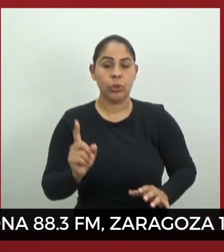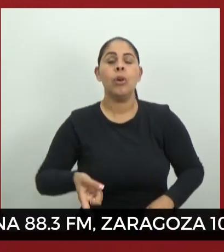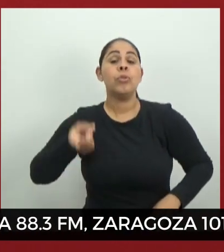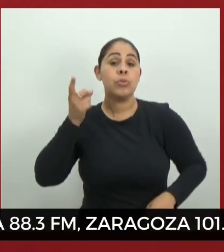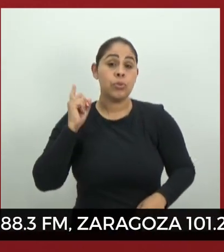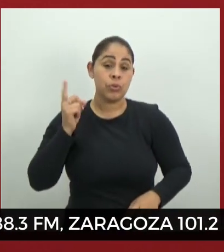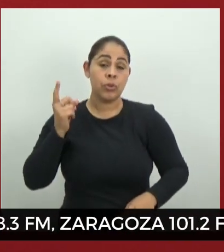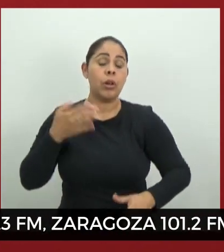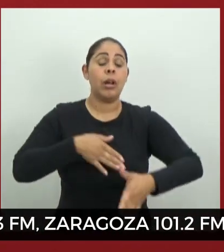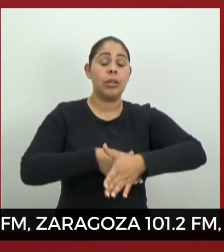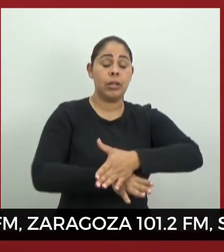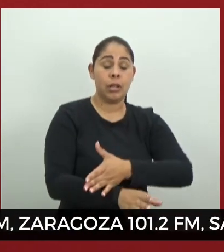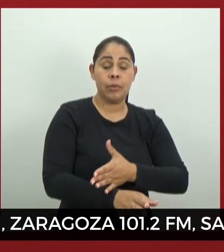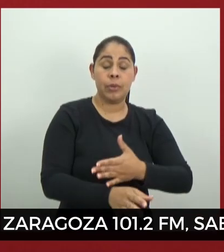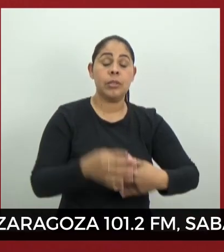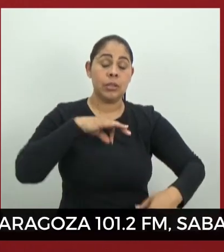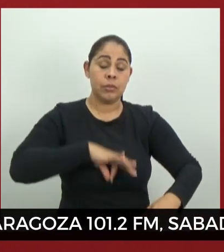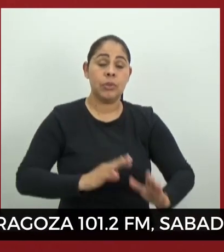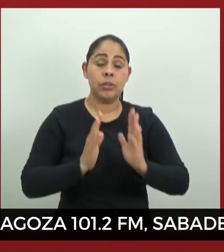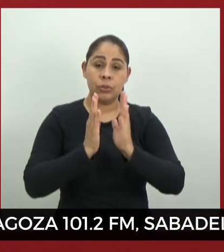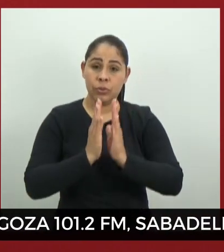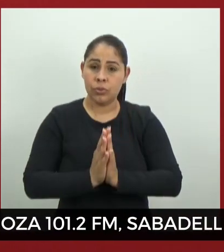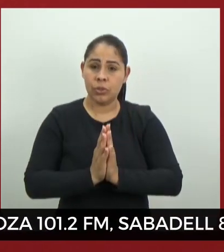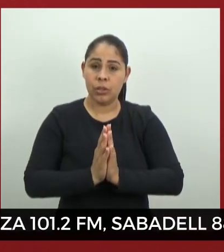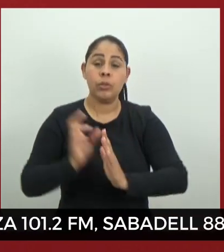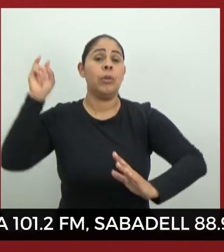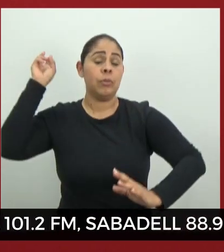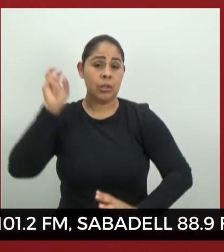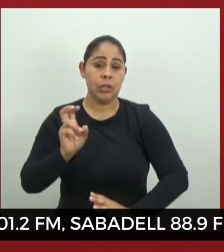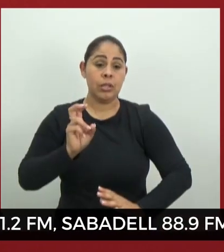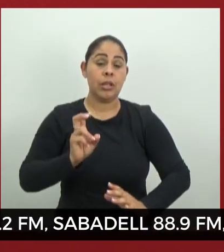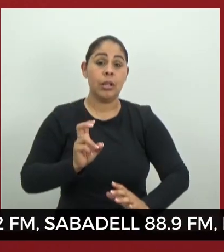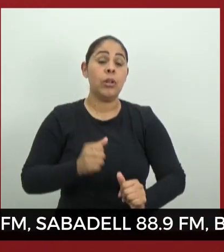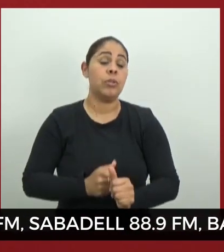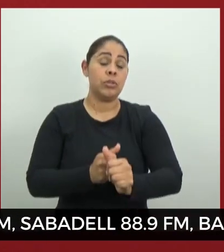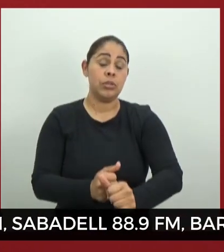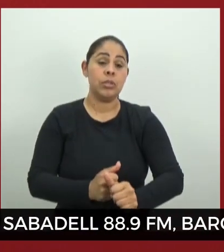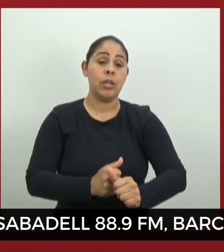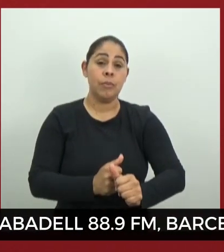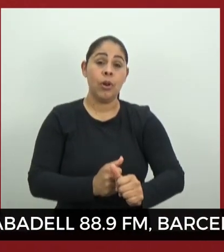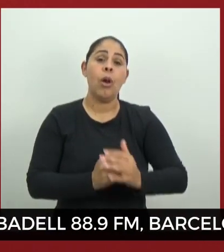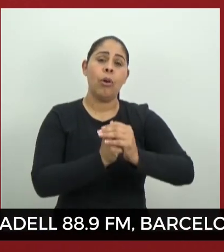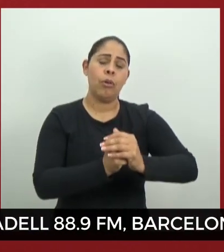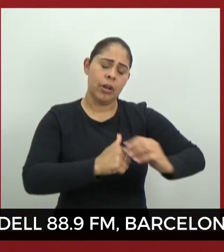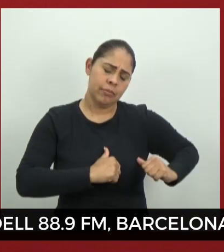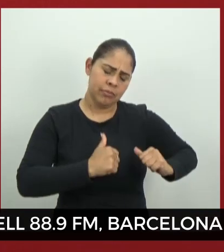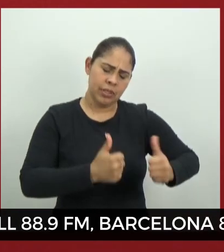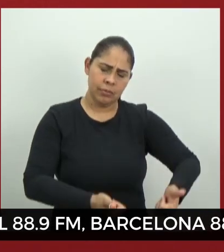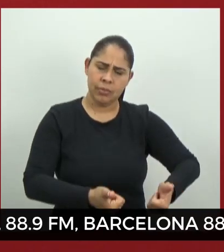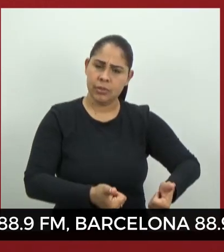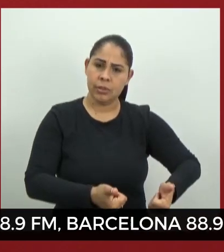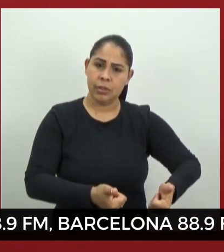Espíritu Santo empezaron a orar. Y si no tienes vida de oración, no tienes poder del Espíritu